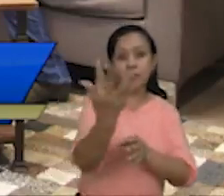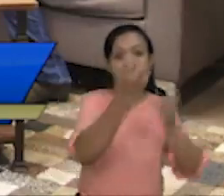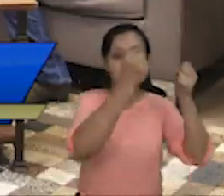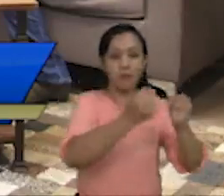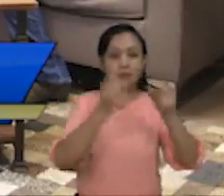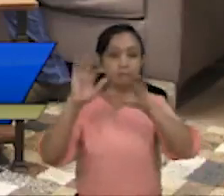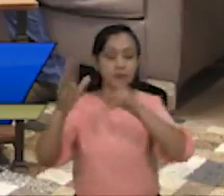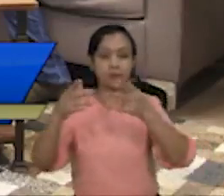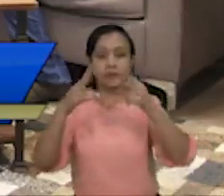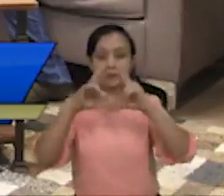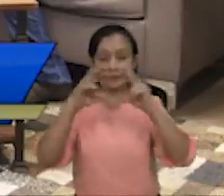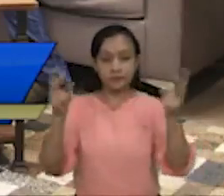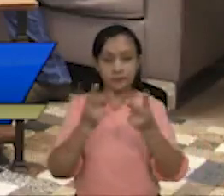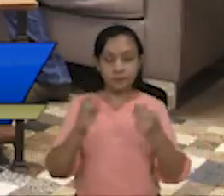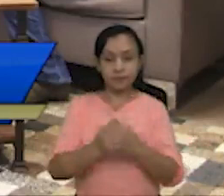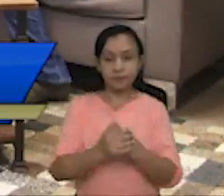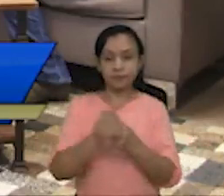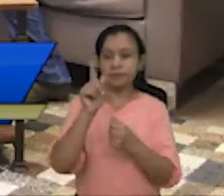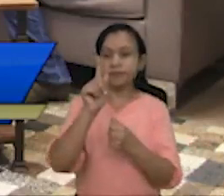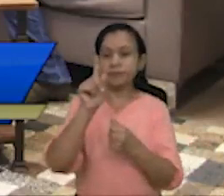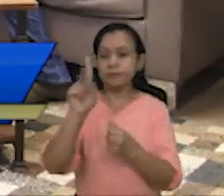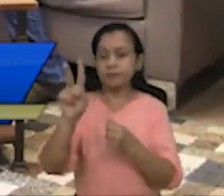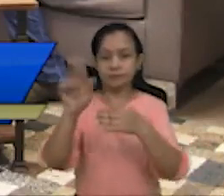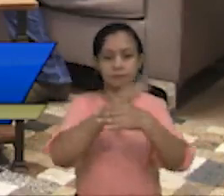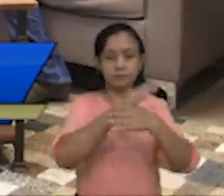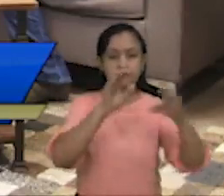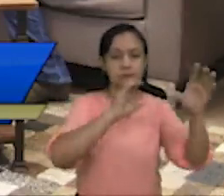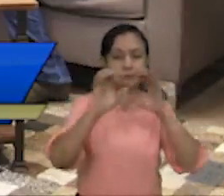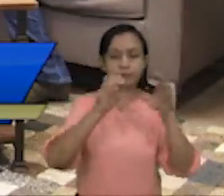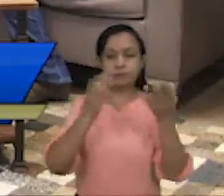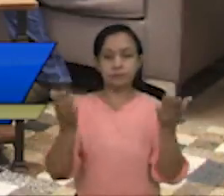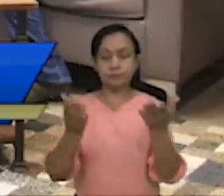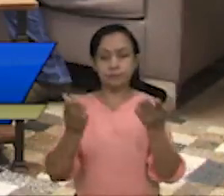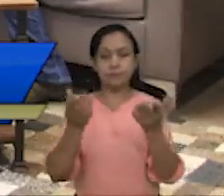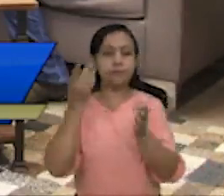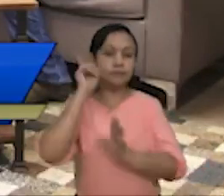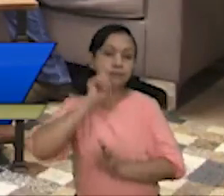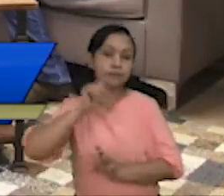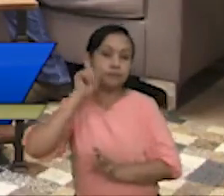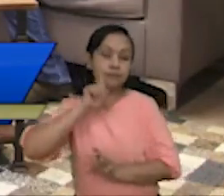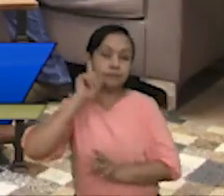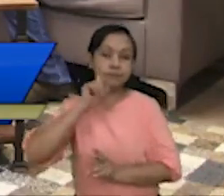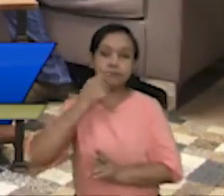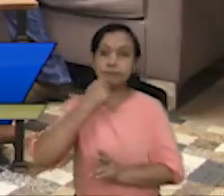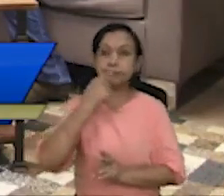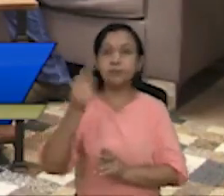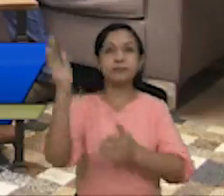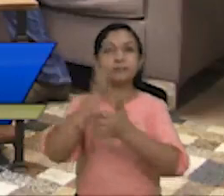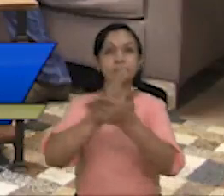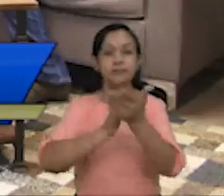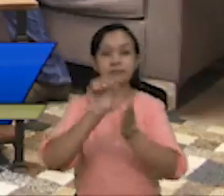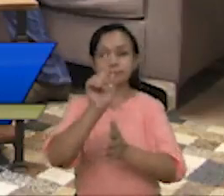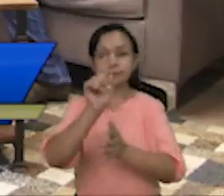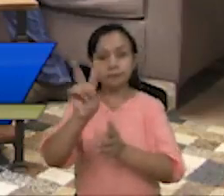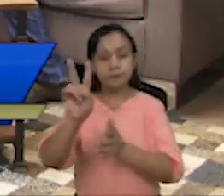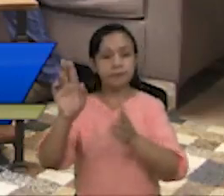nicaragüenses. O sea, la libertad de expresión no es de los medios de comunicación. Entonces, y ese es uno de las grandes mentiras, que aquí hay medios de comunicación y